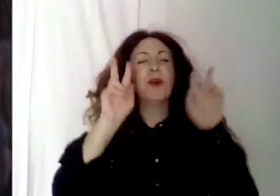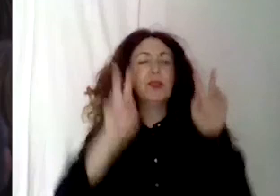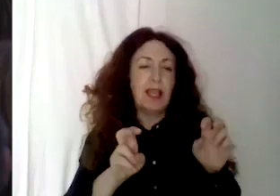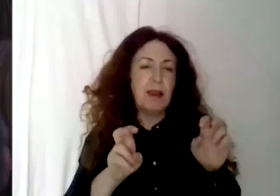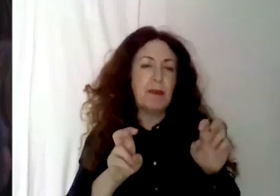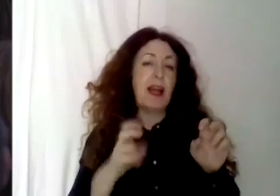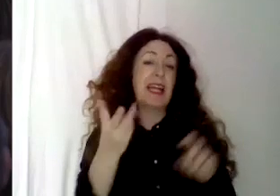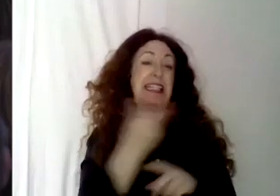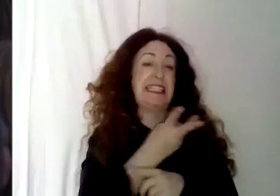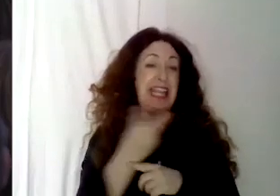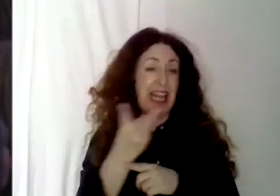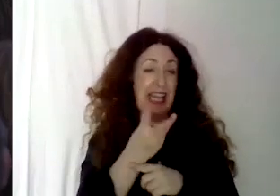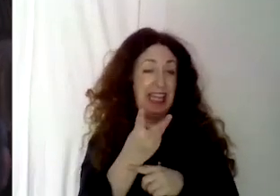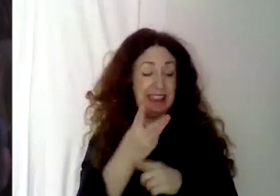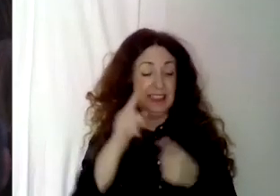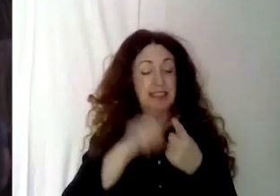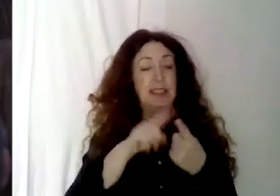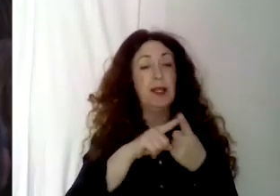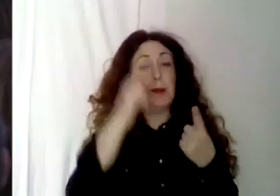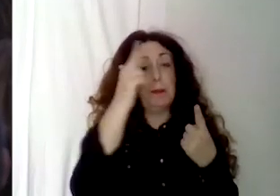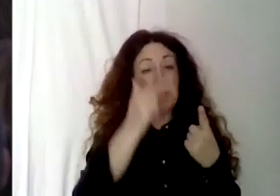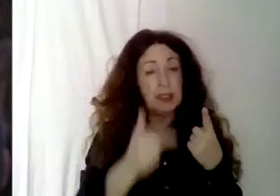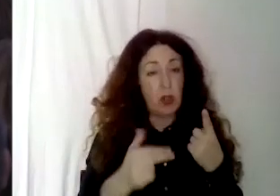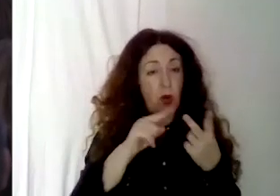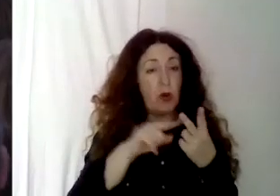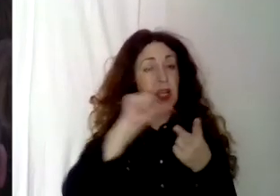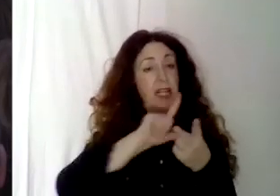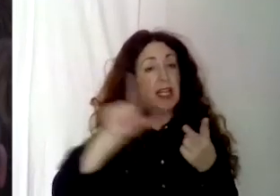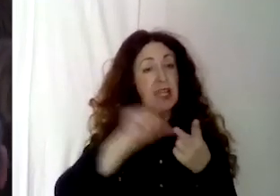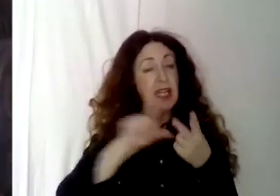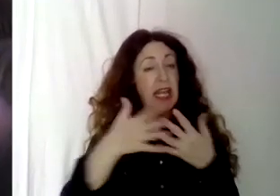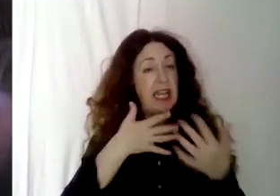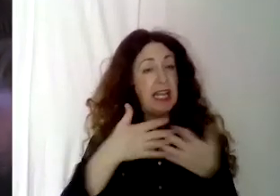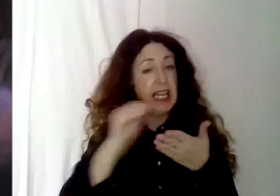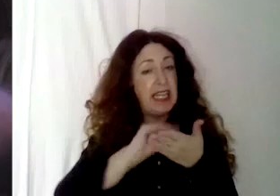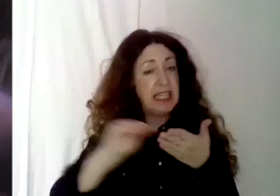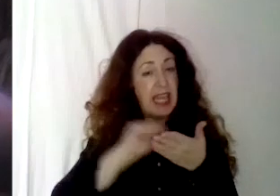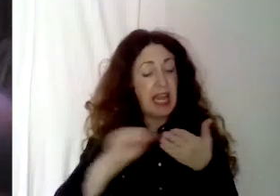literato y un músico, que ya en sí mismo la elección de ellos